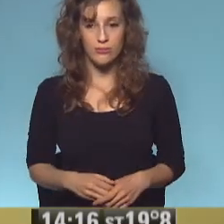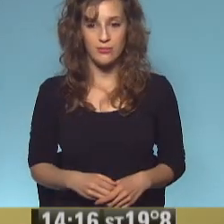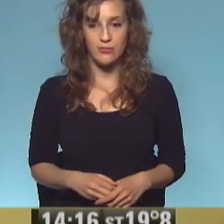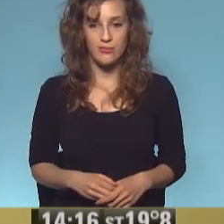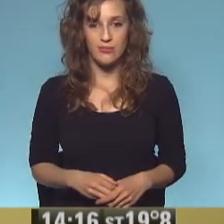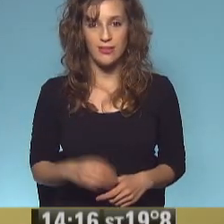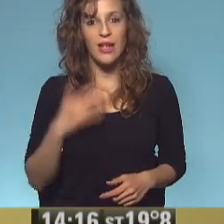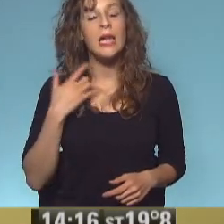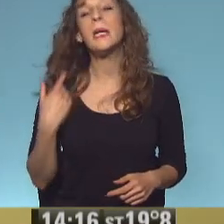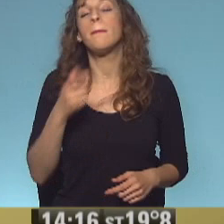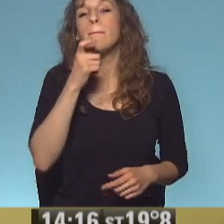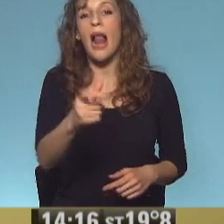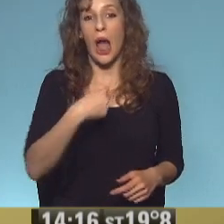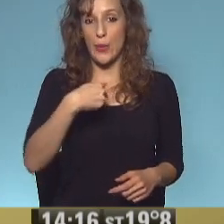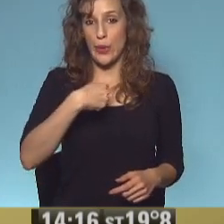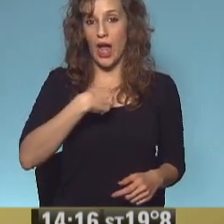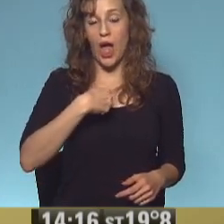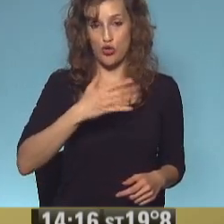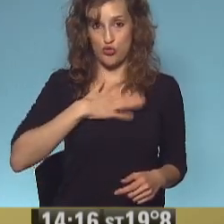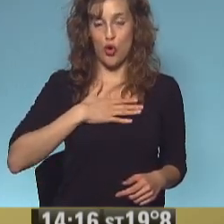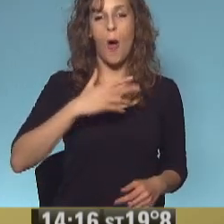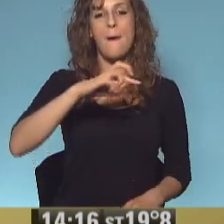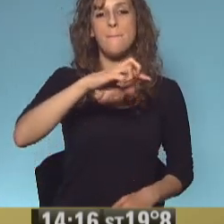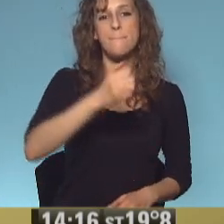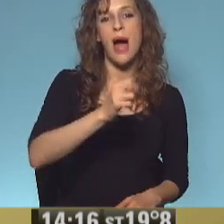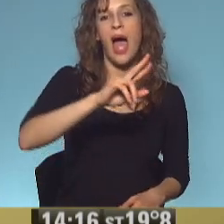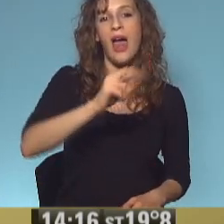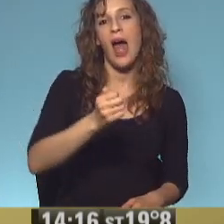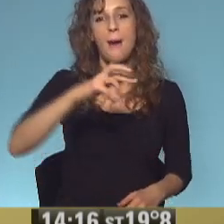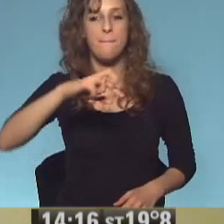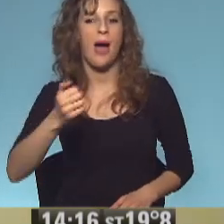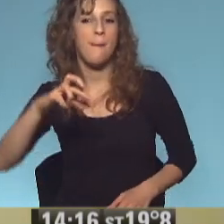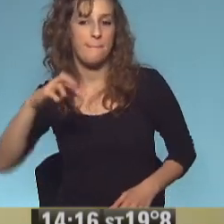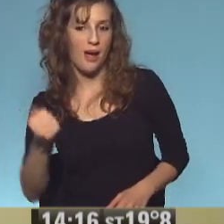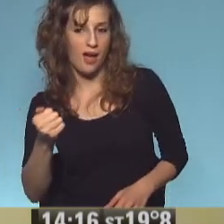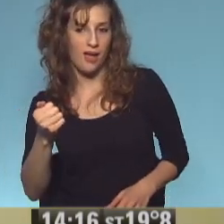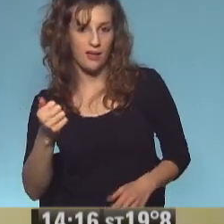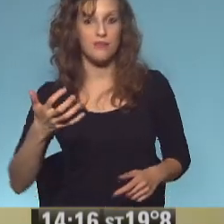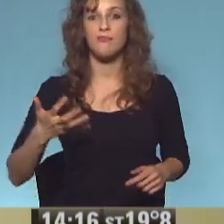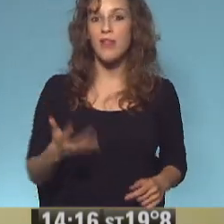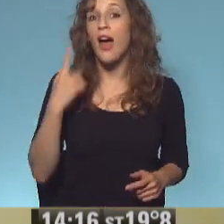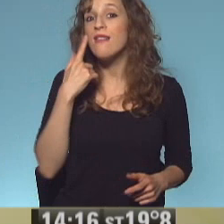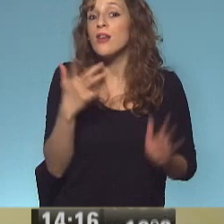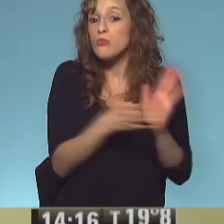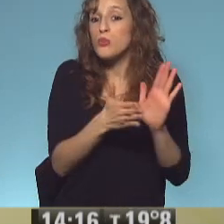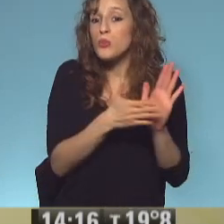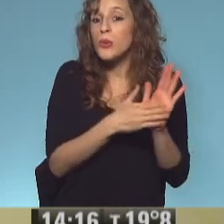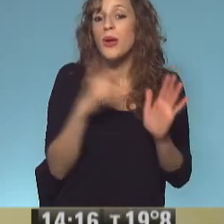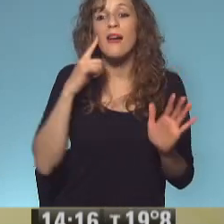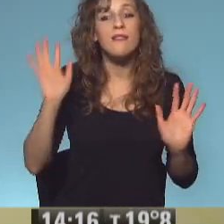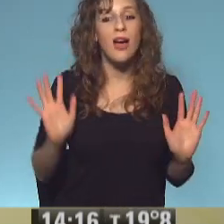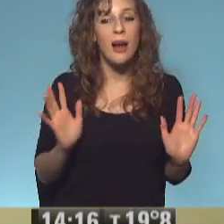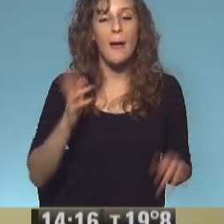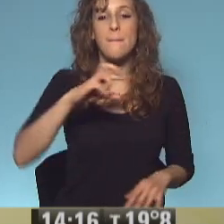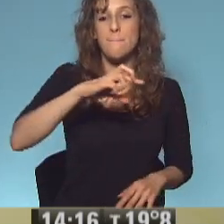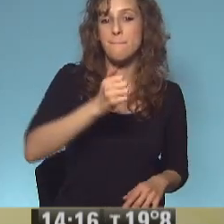Y mi palabra es para papá, para papá, para papá. A ver si nos sale. Para papá,